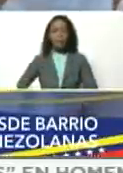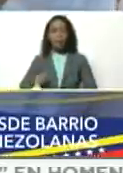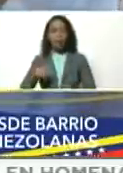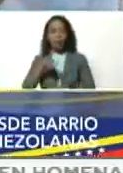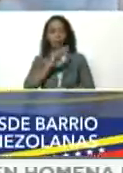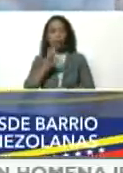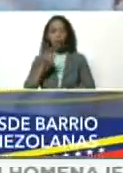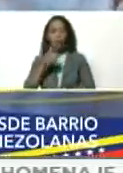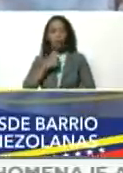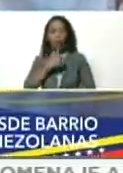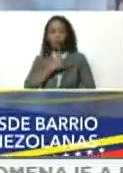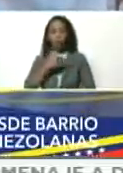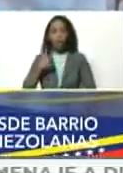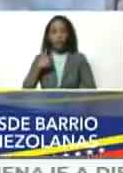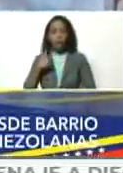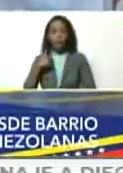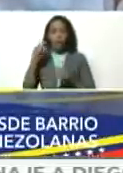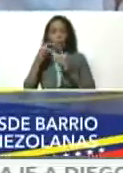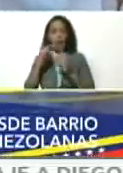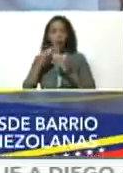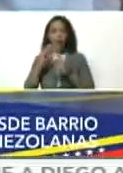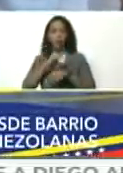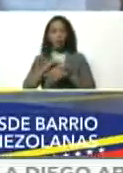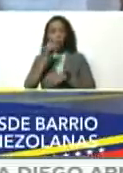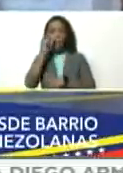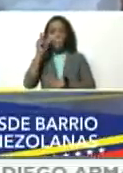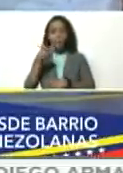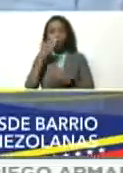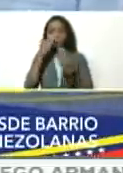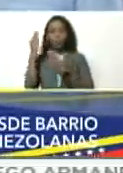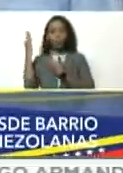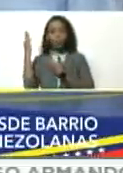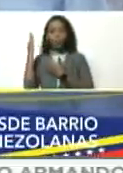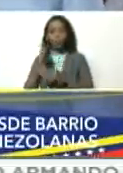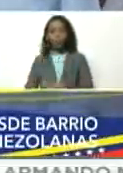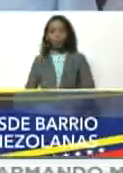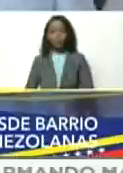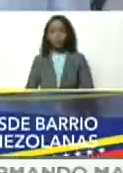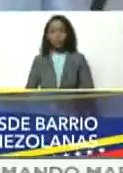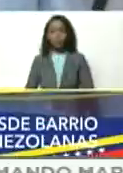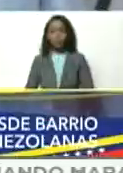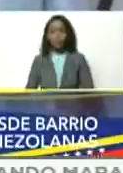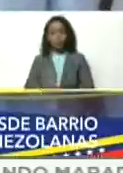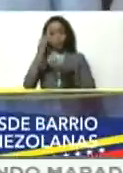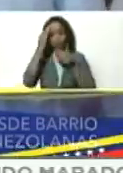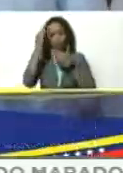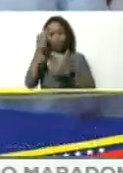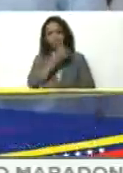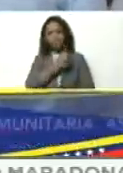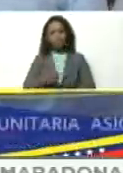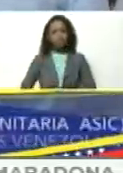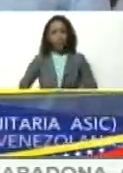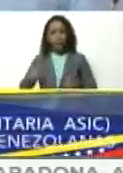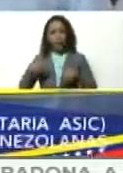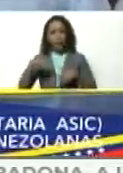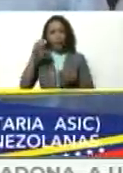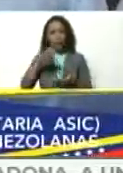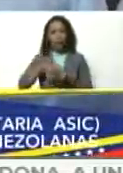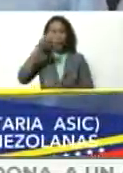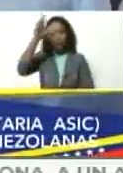República. Quiero darle la palabra al doctor Egardo Faneite. Saludos, presidente, desde el Estado